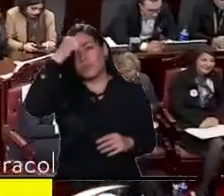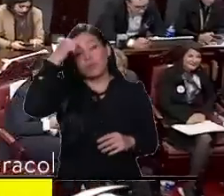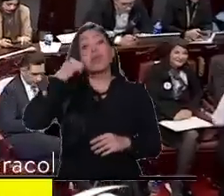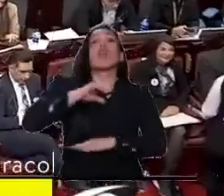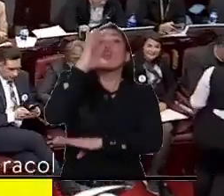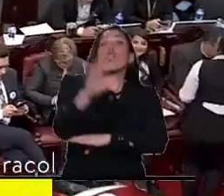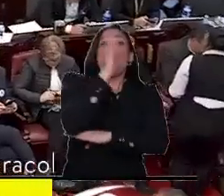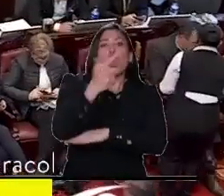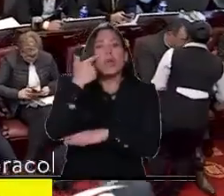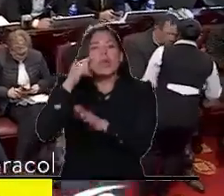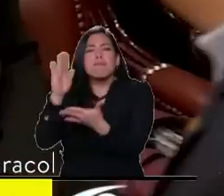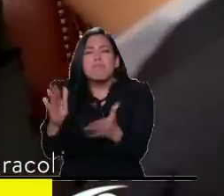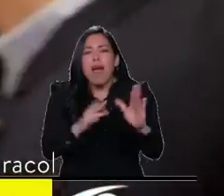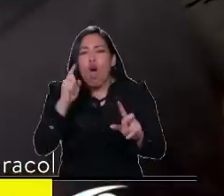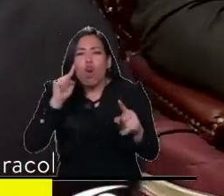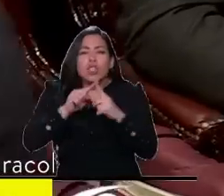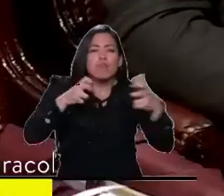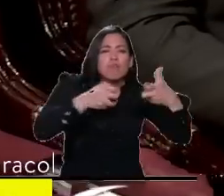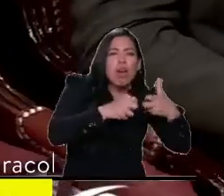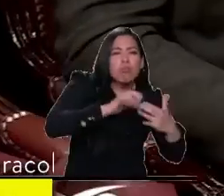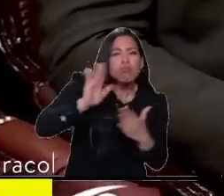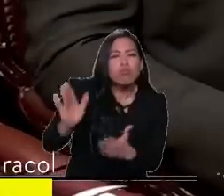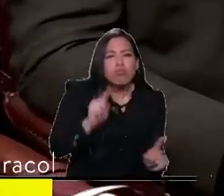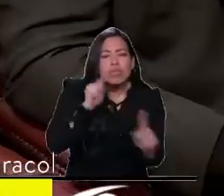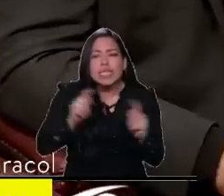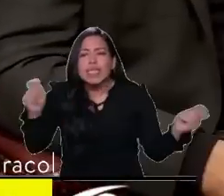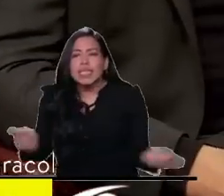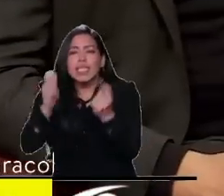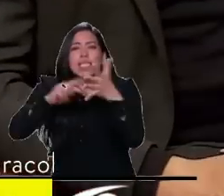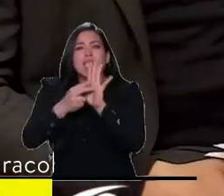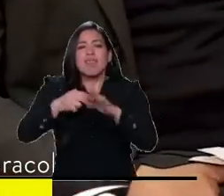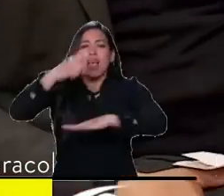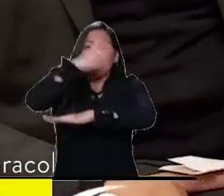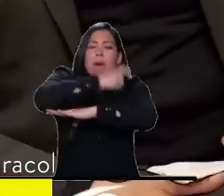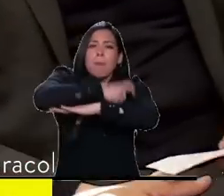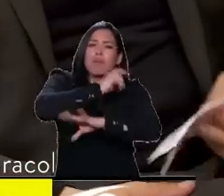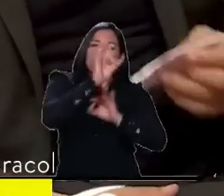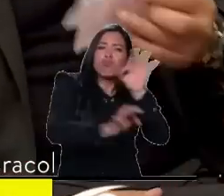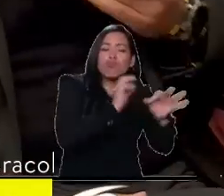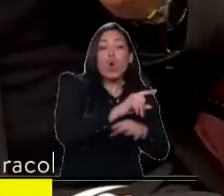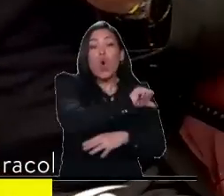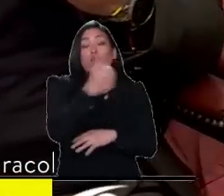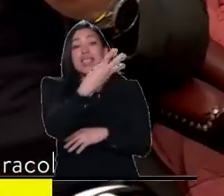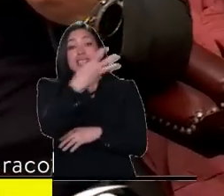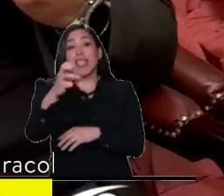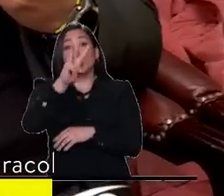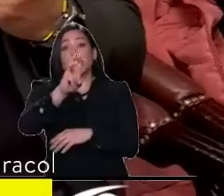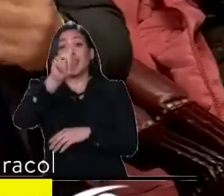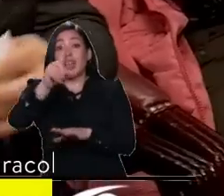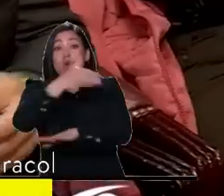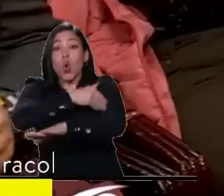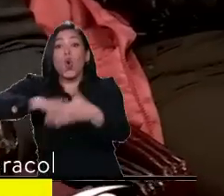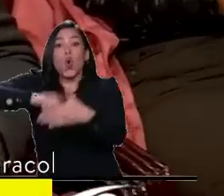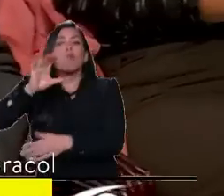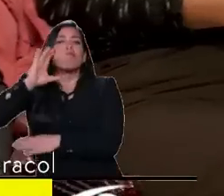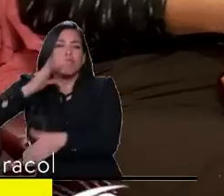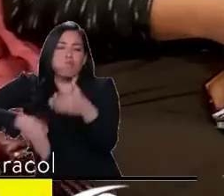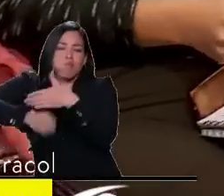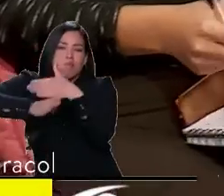Colombia avanza en un plan de transición energética y cuenta con un plan para aumentar las reservas de petróleo y gas con 381 contratos vigentes.